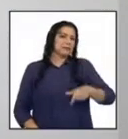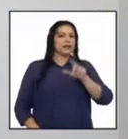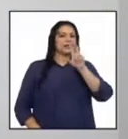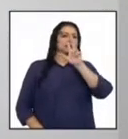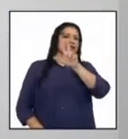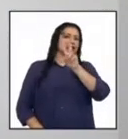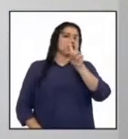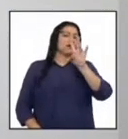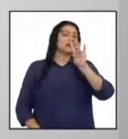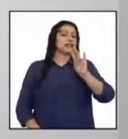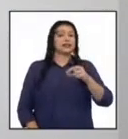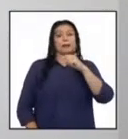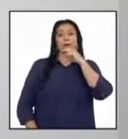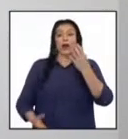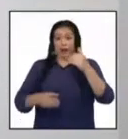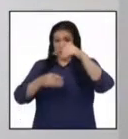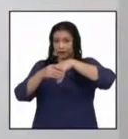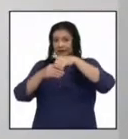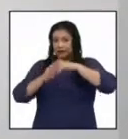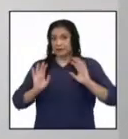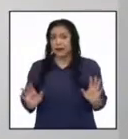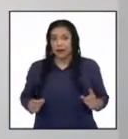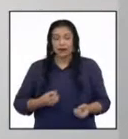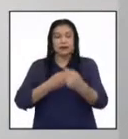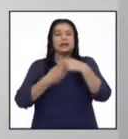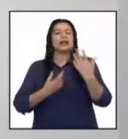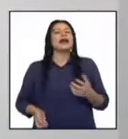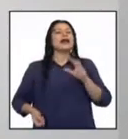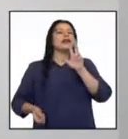513.327 electoras mujeres, el